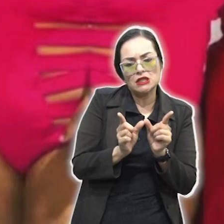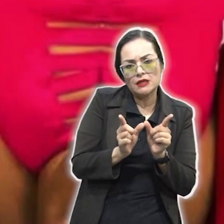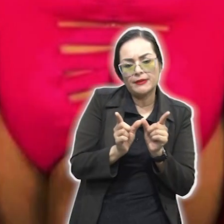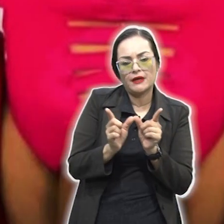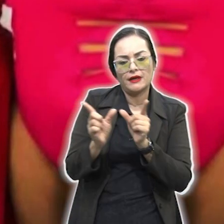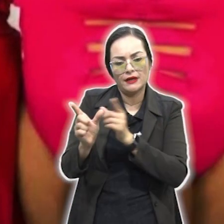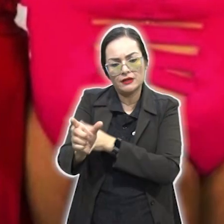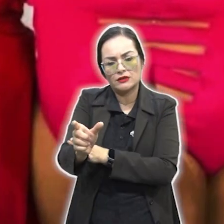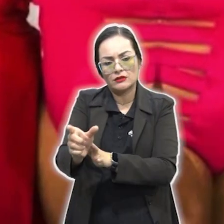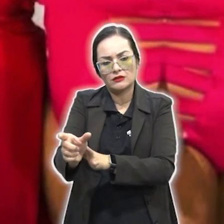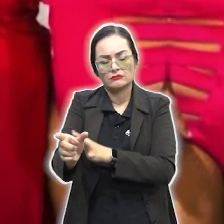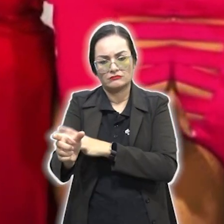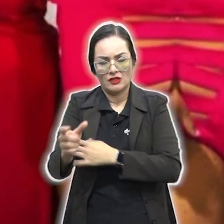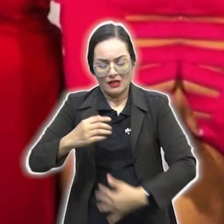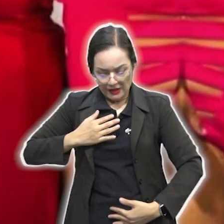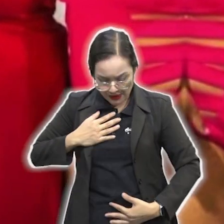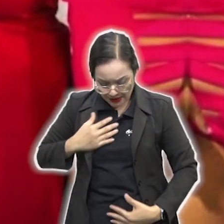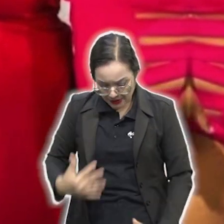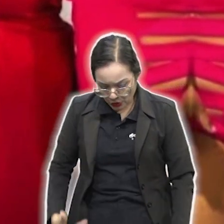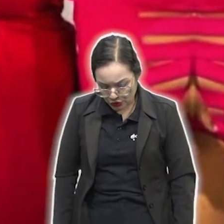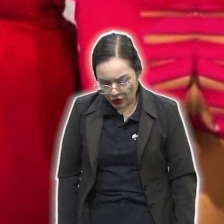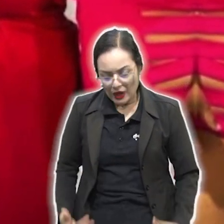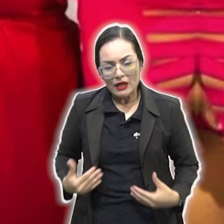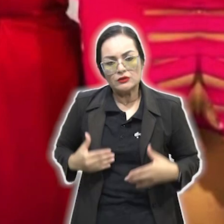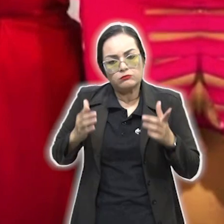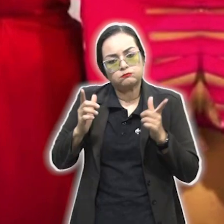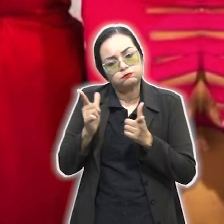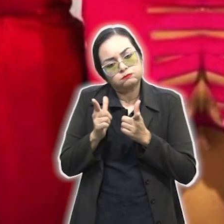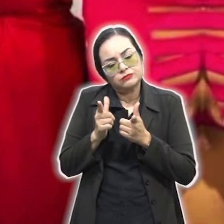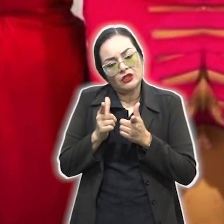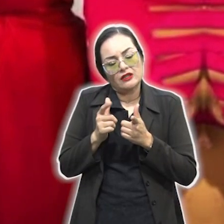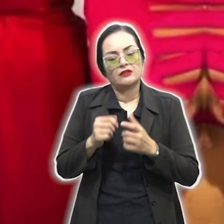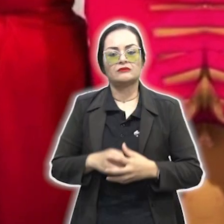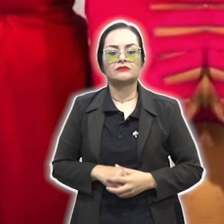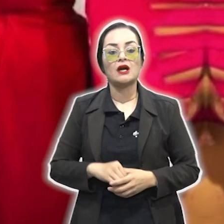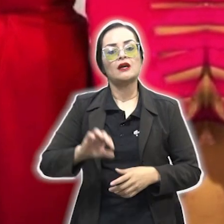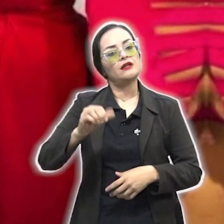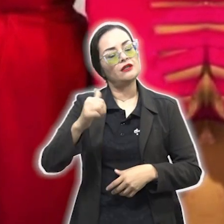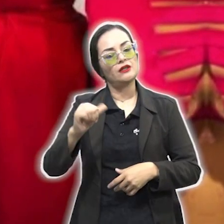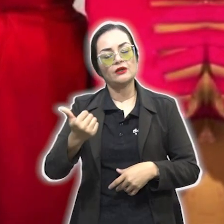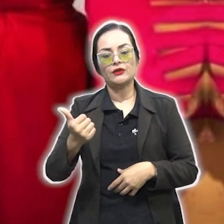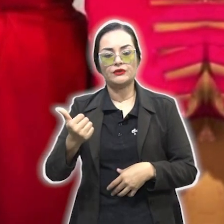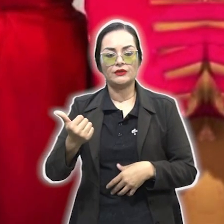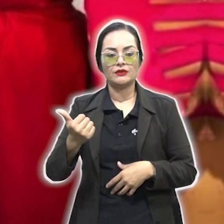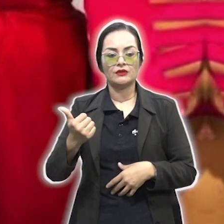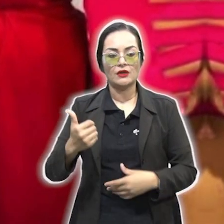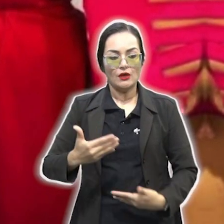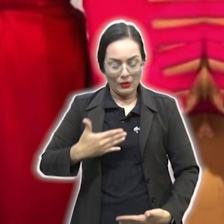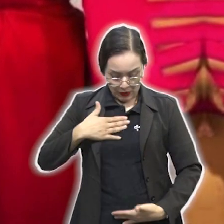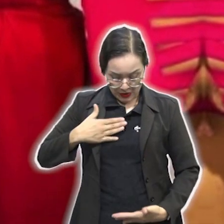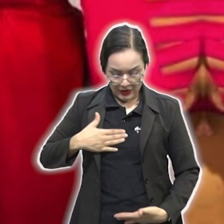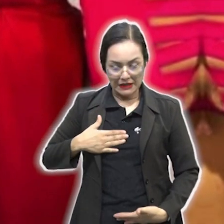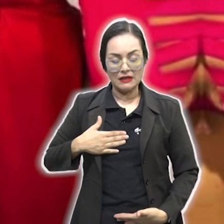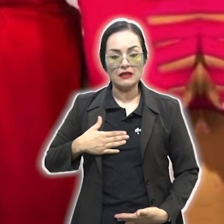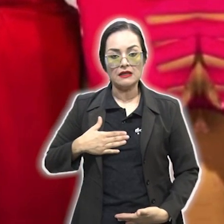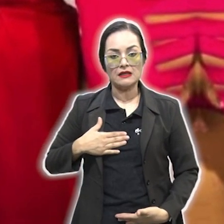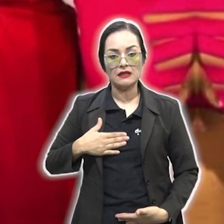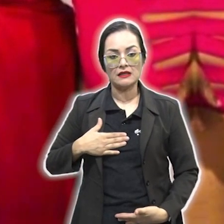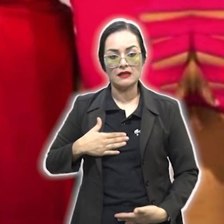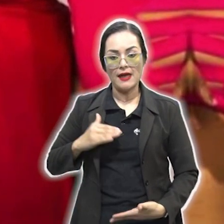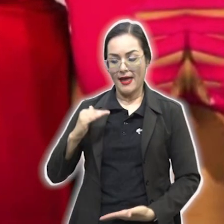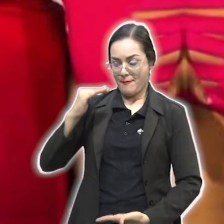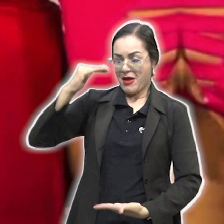grado proporcional entre el torso y las extremidades. Y desproporcionado, cuando el torso del cuerpo